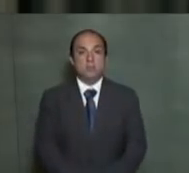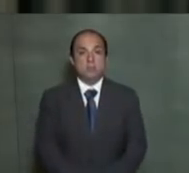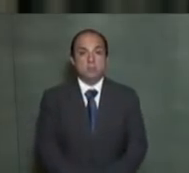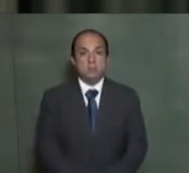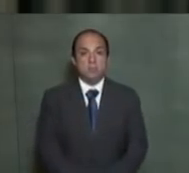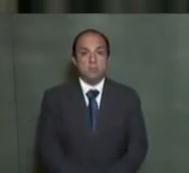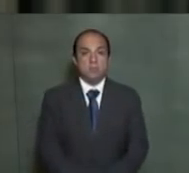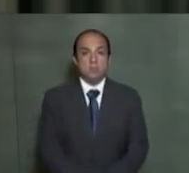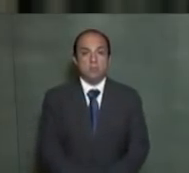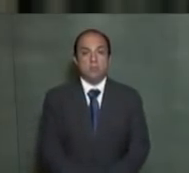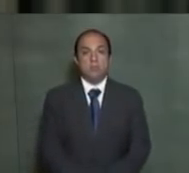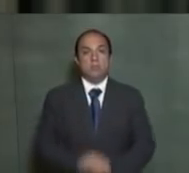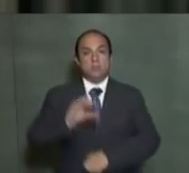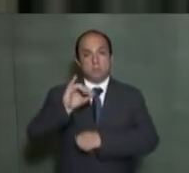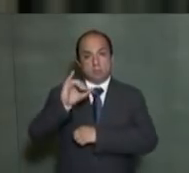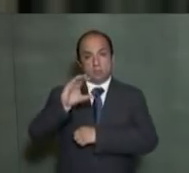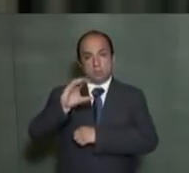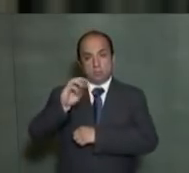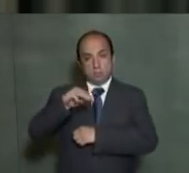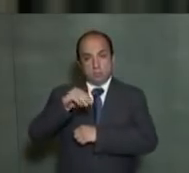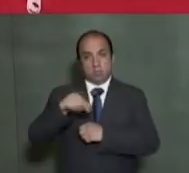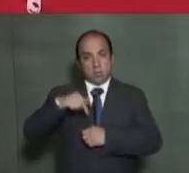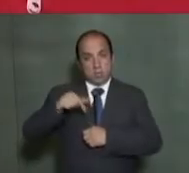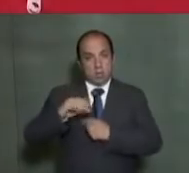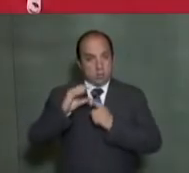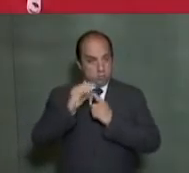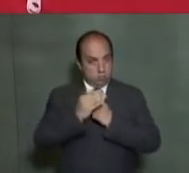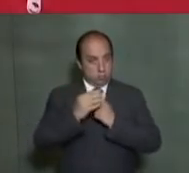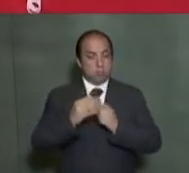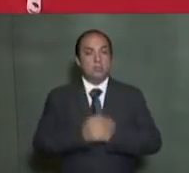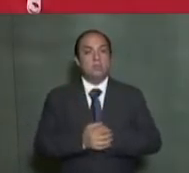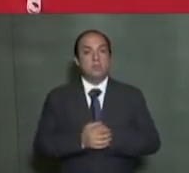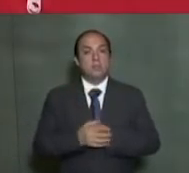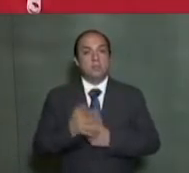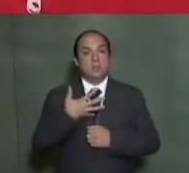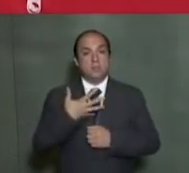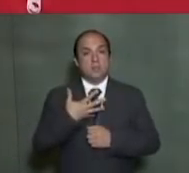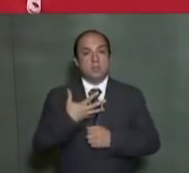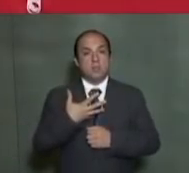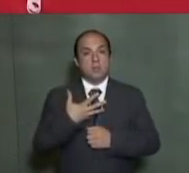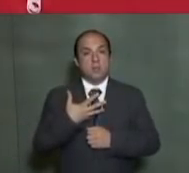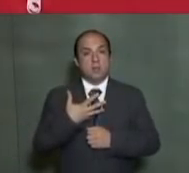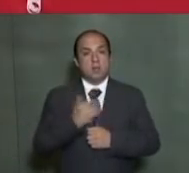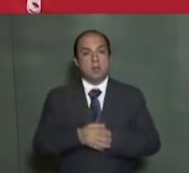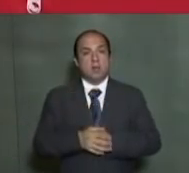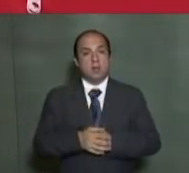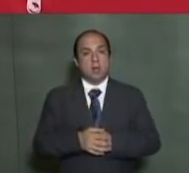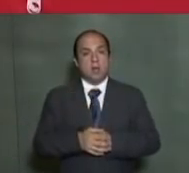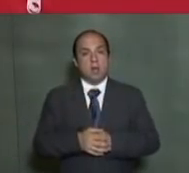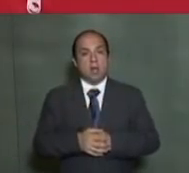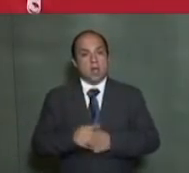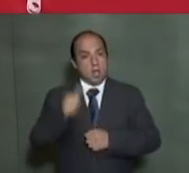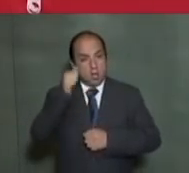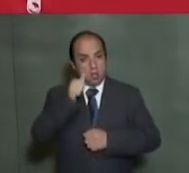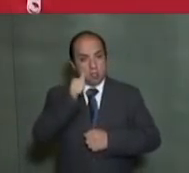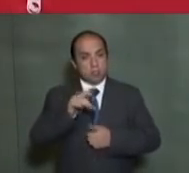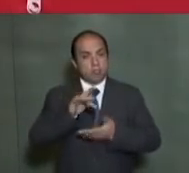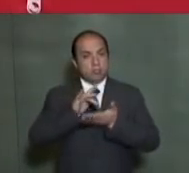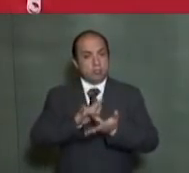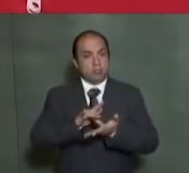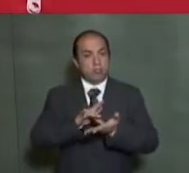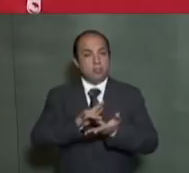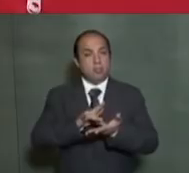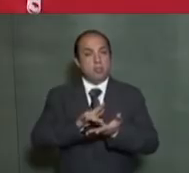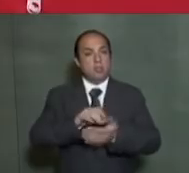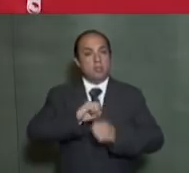El CICM, nuestro colegio, estará permanentemente dispuesto para coadyuvar con la